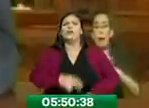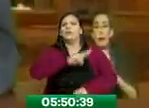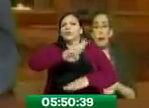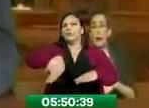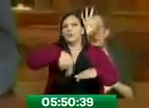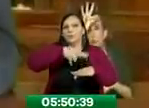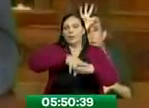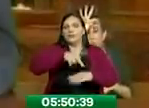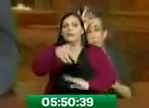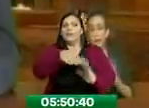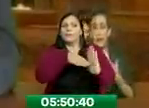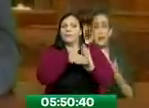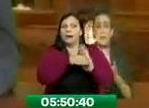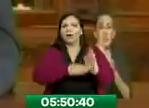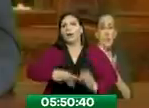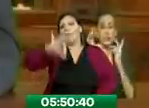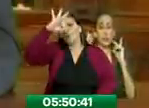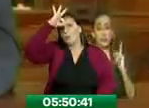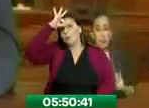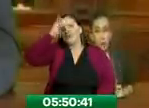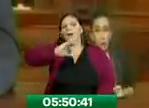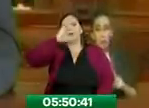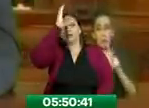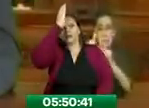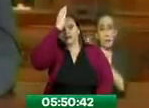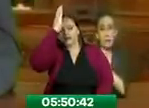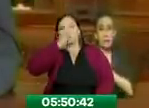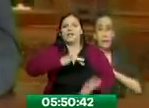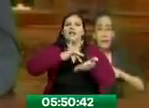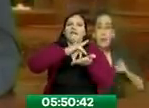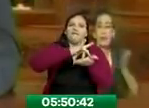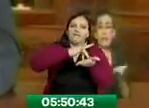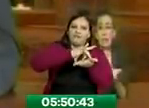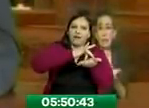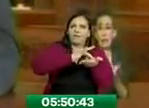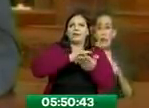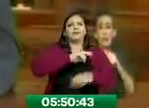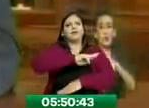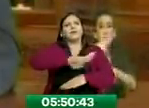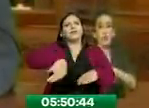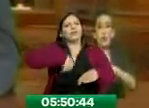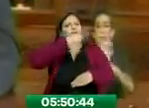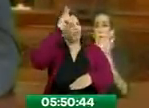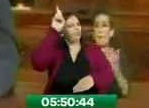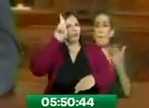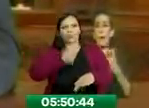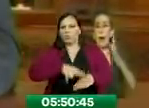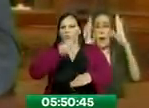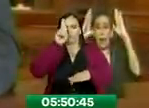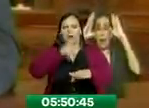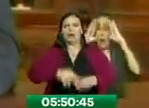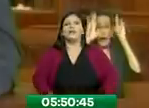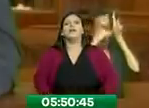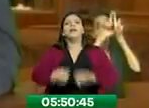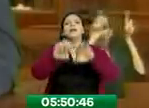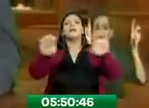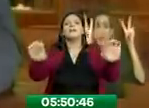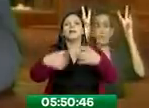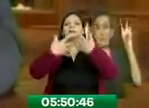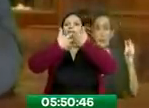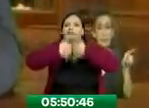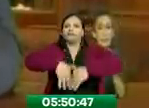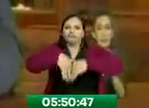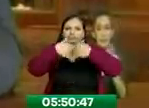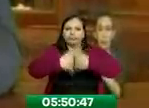Los hospitales, las clínicas, los centros de salud y las farmacias atenderán de manera continua y todas las industrias relacionadas con estos